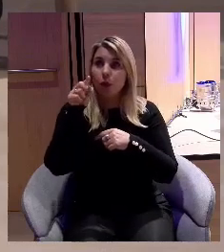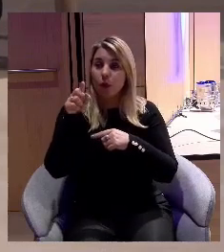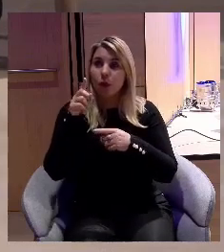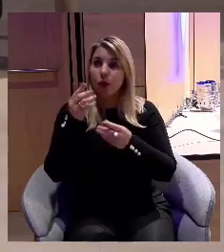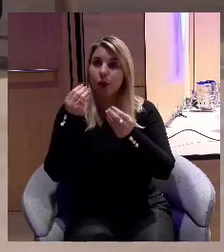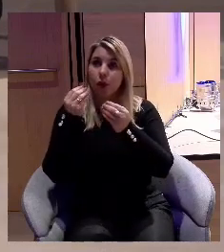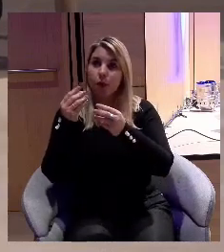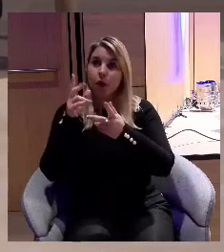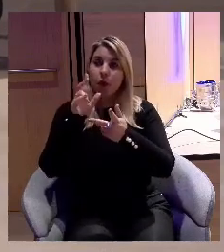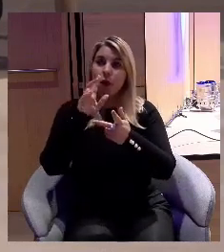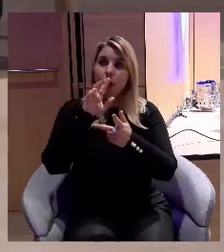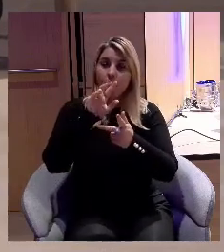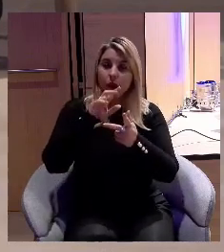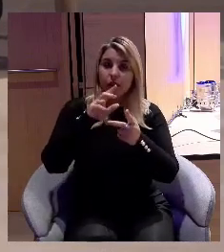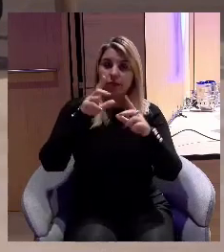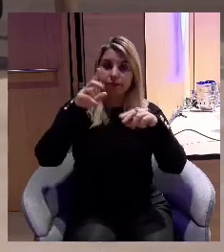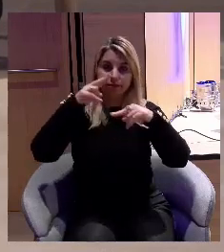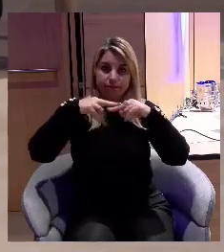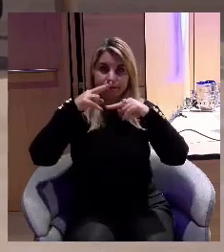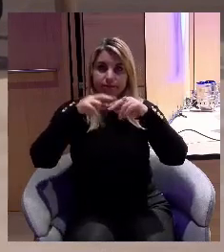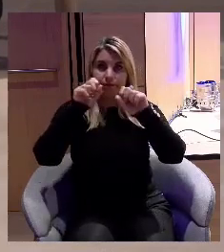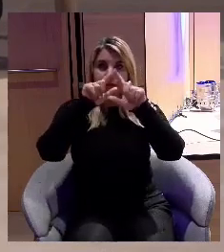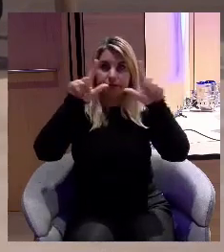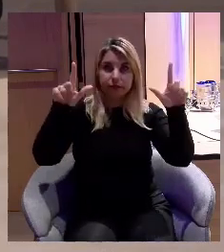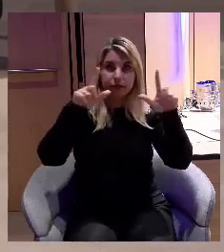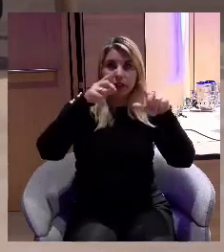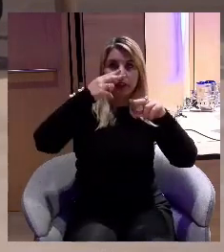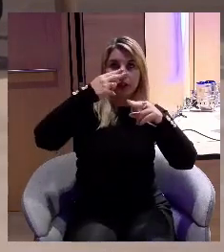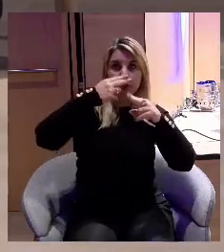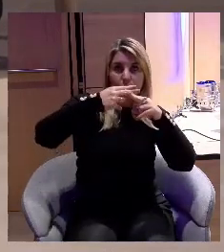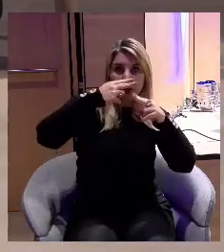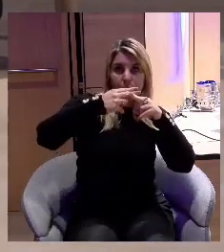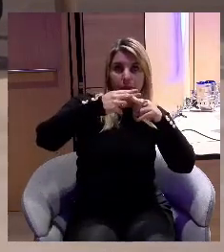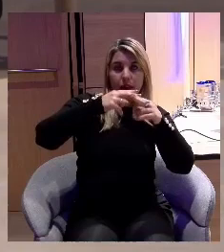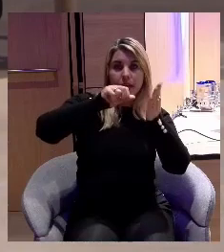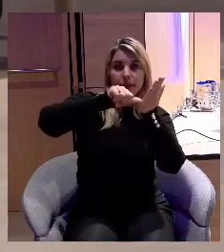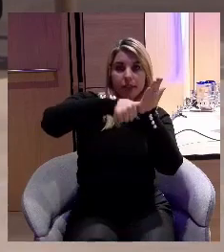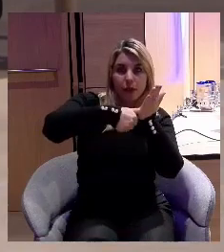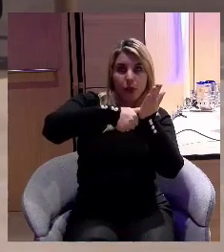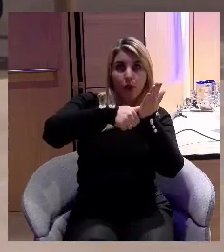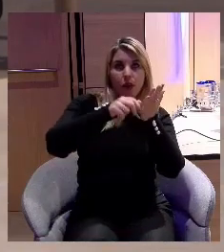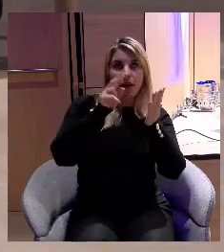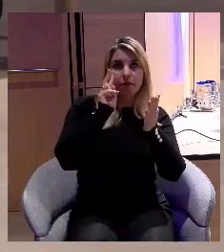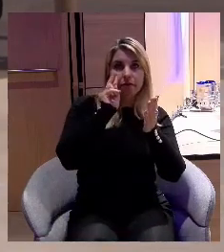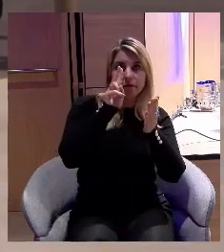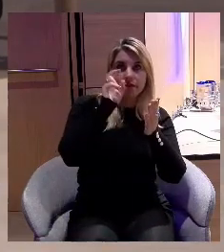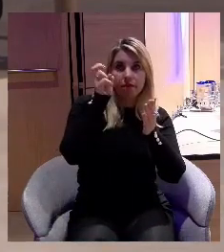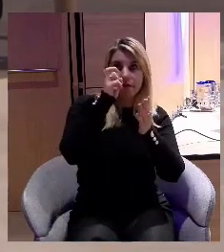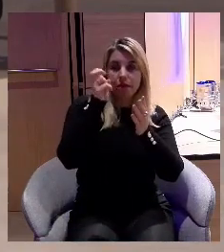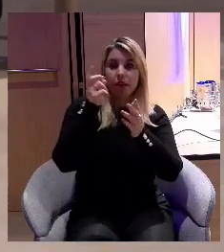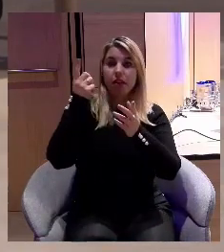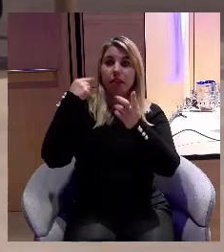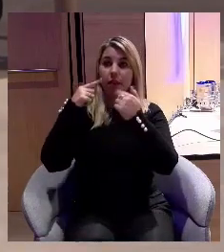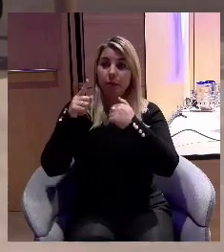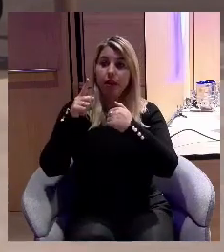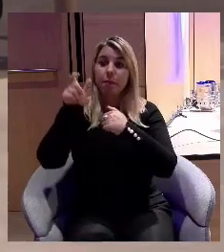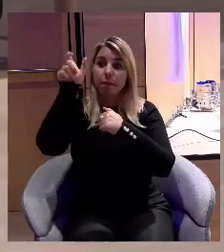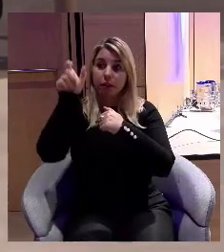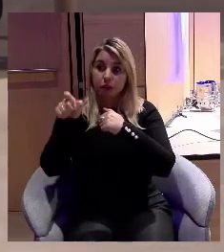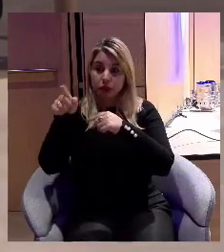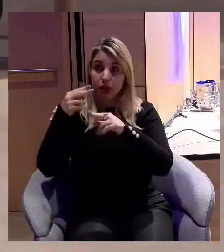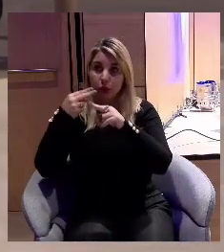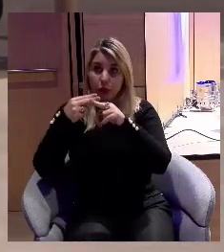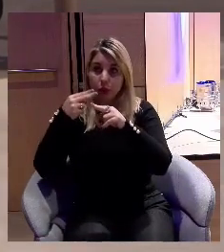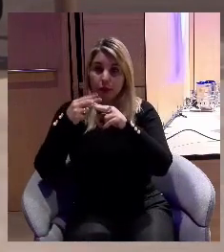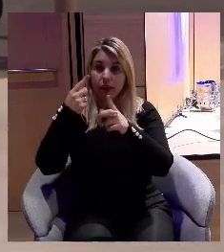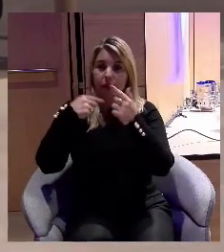scrapear todos los sitios que encontremos con números de DNI y nombres, por un lado, y por otro lado agarrar la persona y buscar para atrás. Digo,